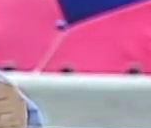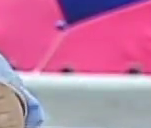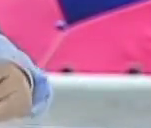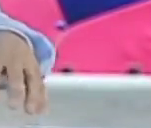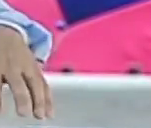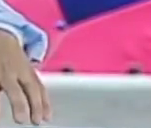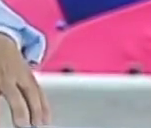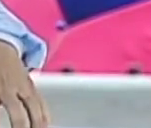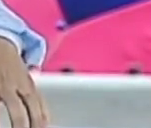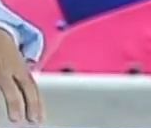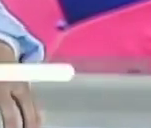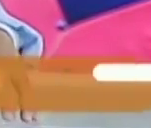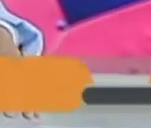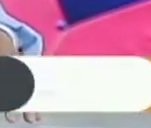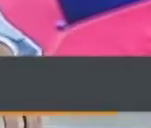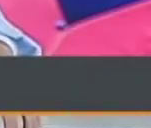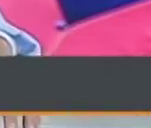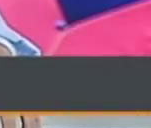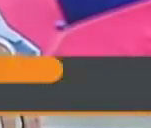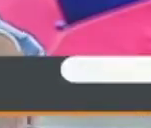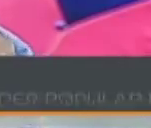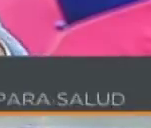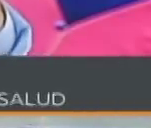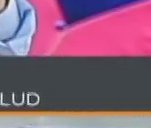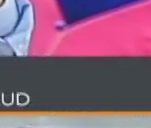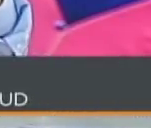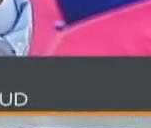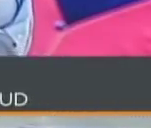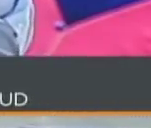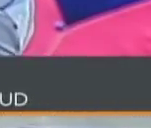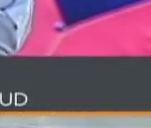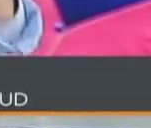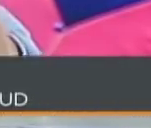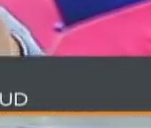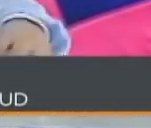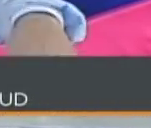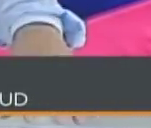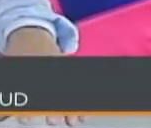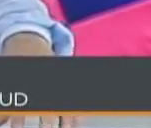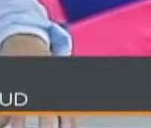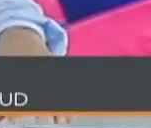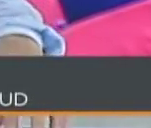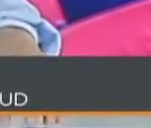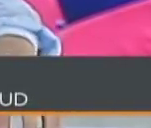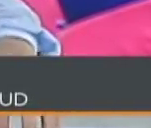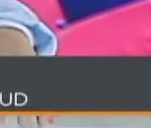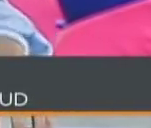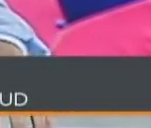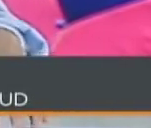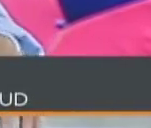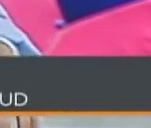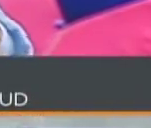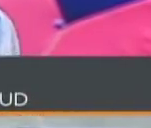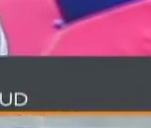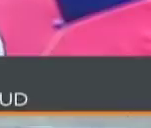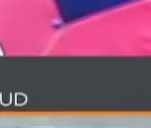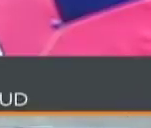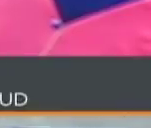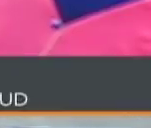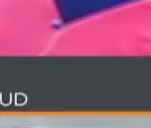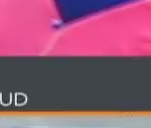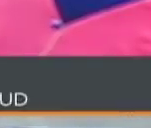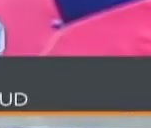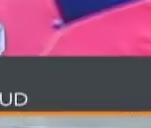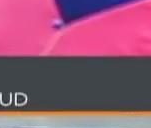listas para entregar, usted invirtió en 18 CDI. Eso lo hizo en el mes de enero, en 18 centros de salud de